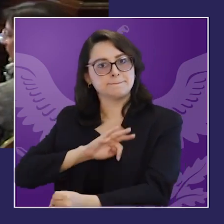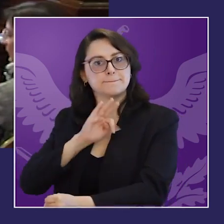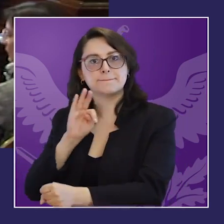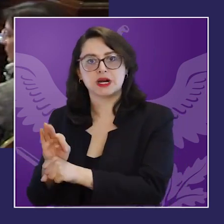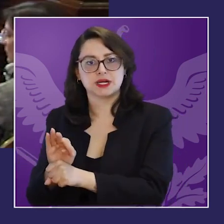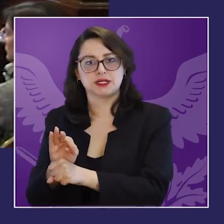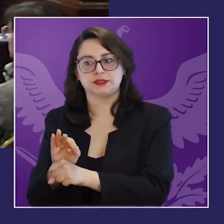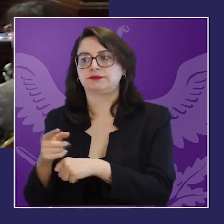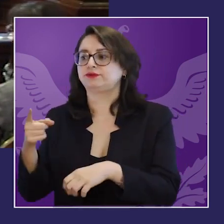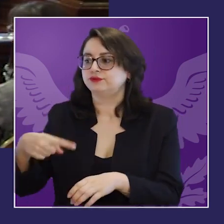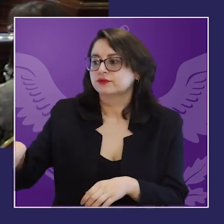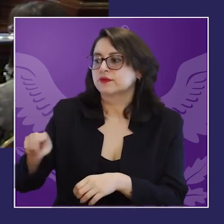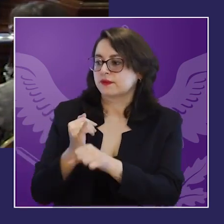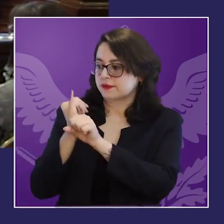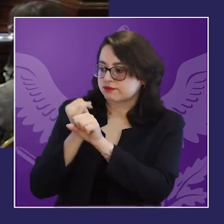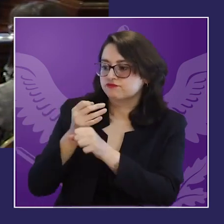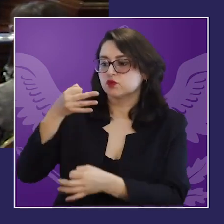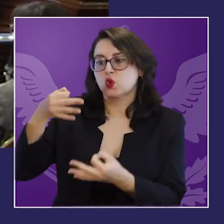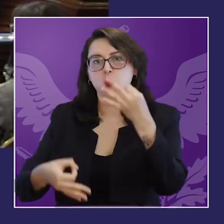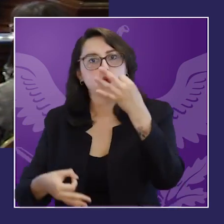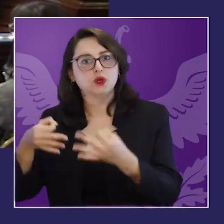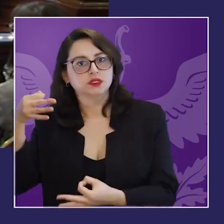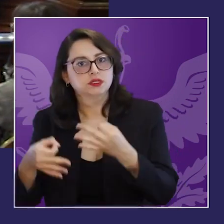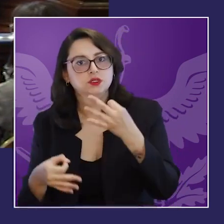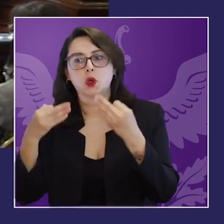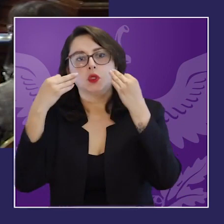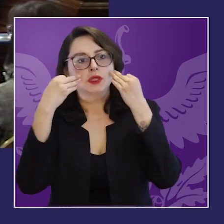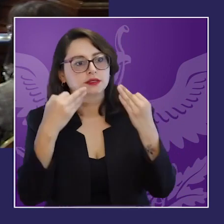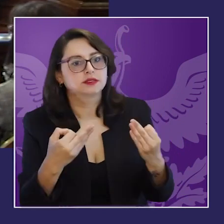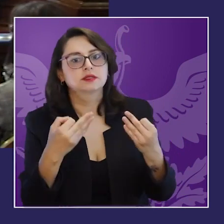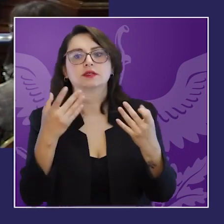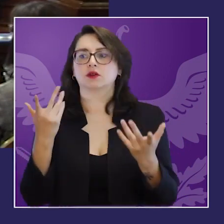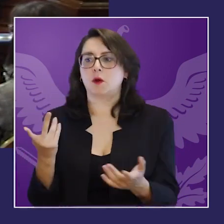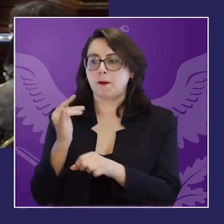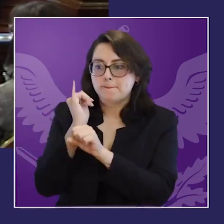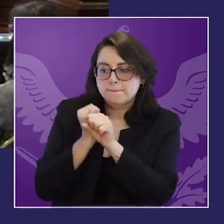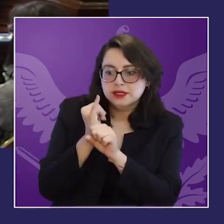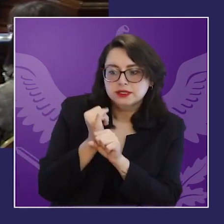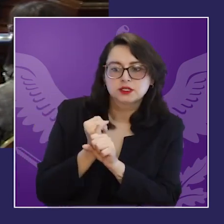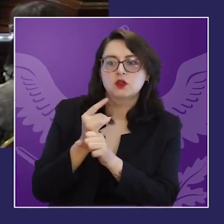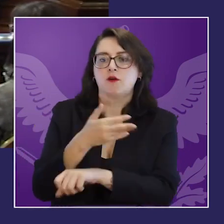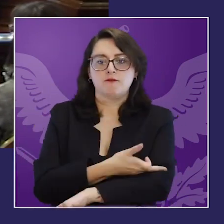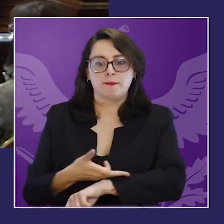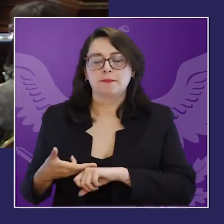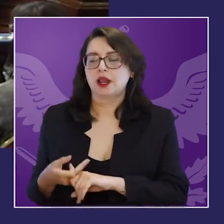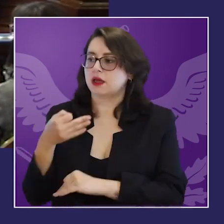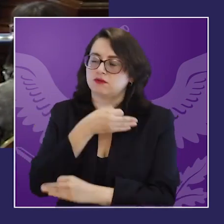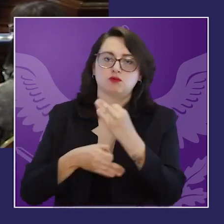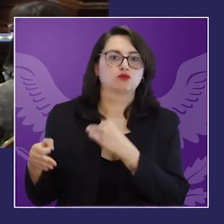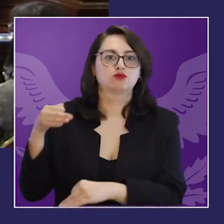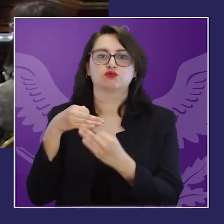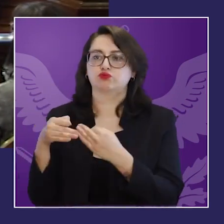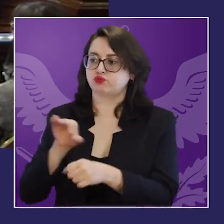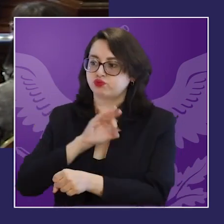personas que participen en estas investigaciones y en estos juicios, en particular a los testigos,